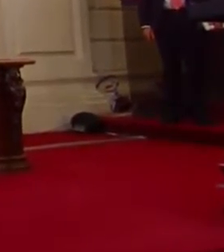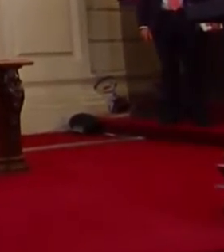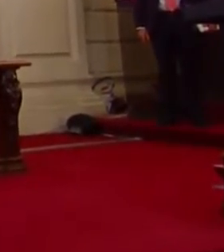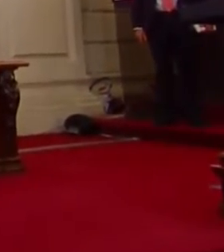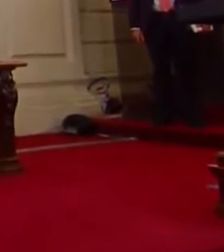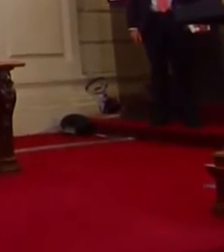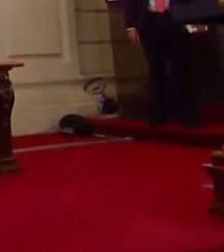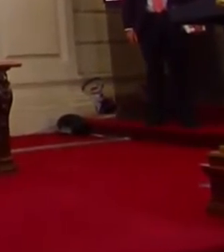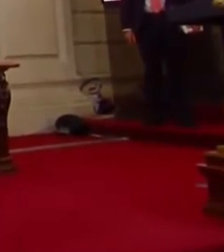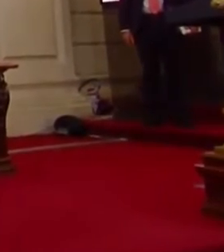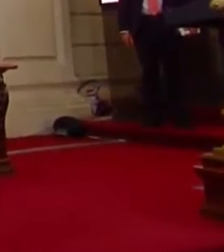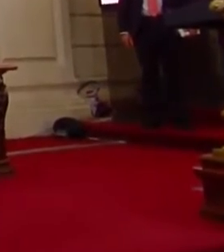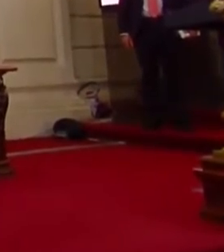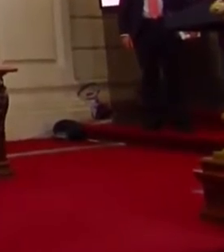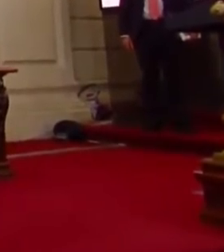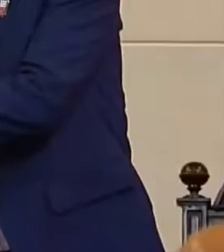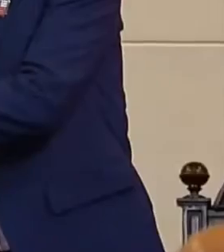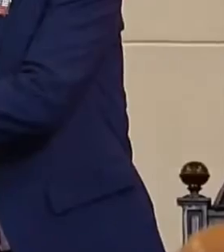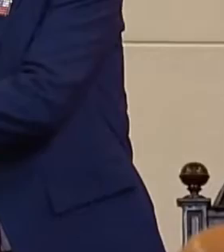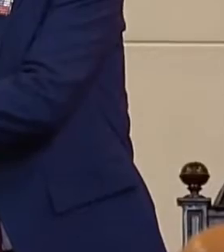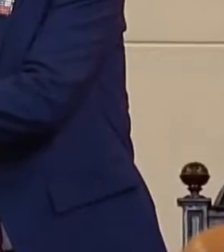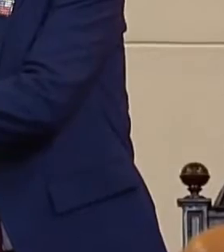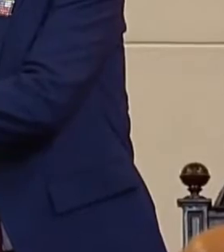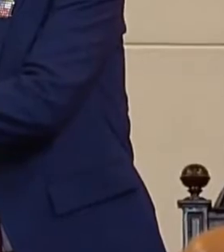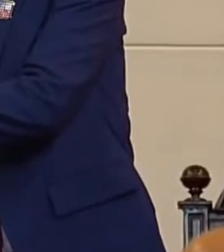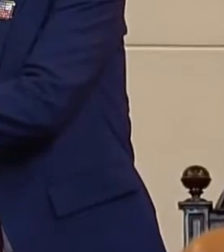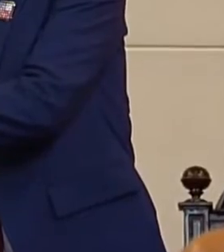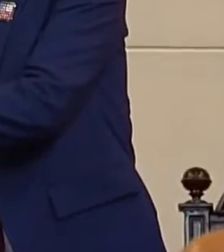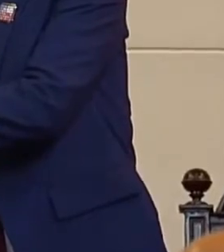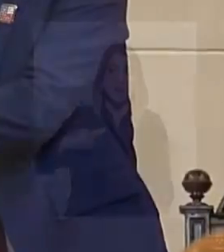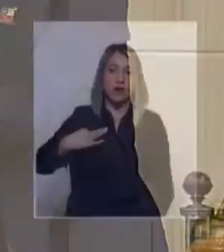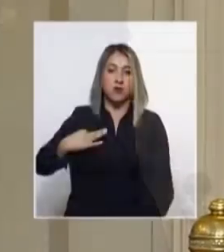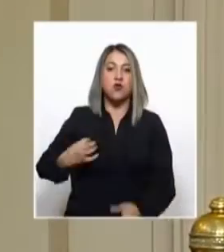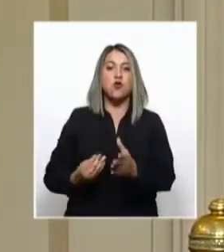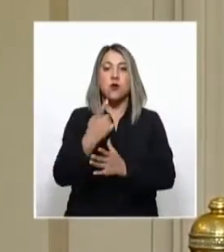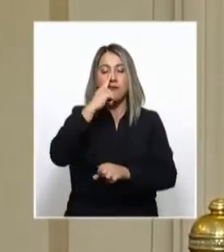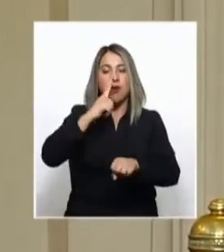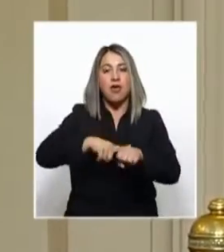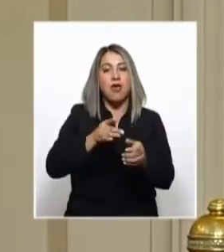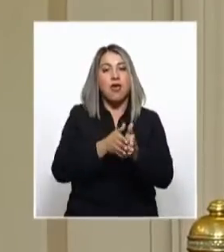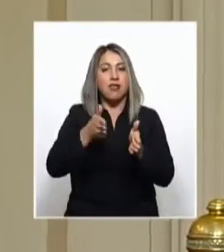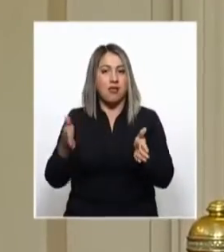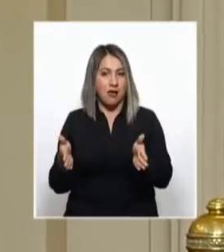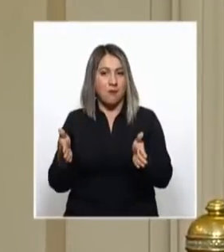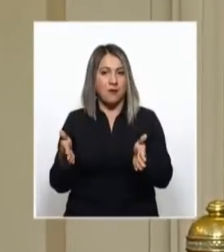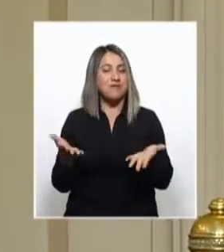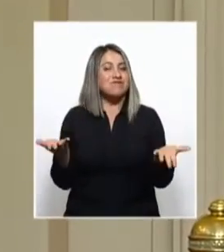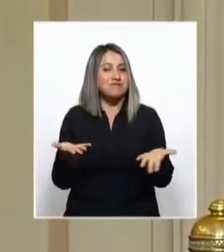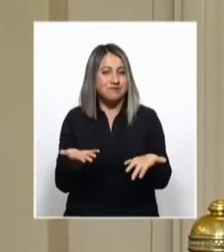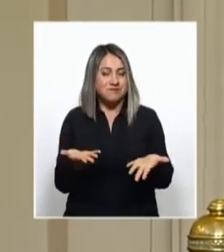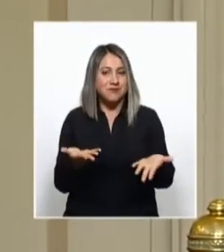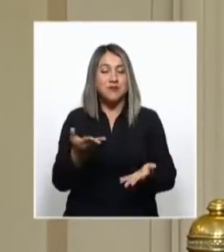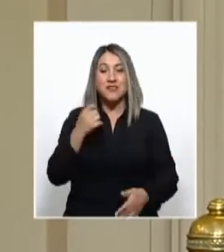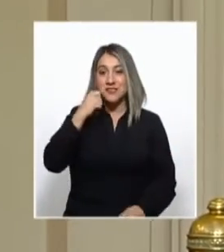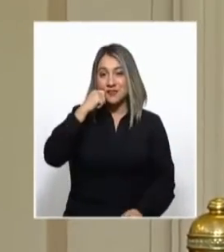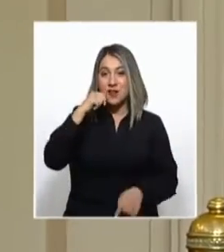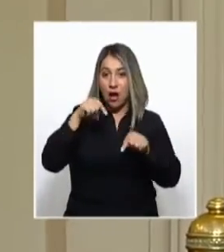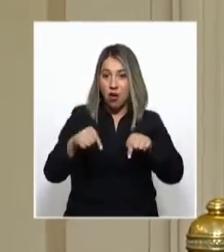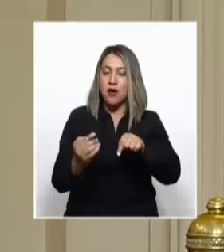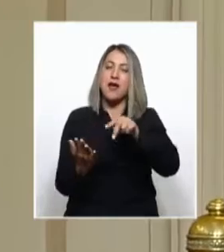llama a votar el próximo 4 de septiembre del plebiscito de salida. Se trata ahora de